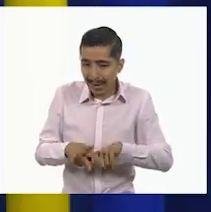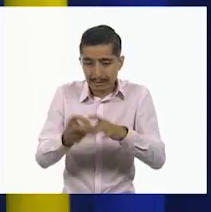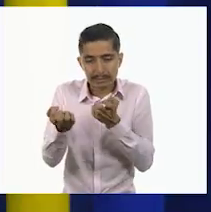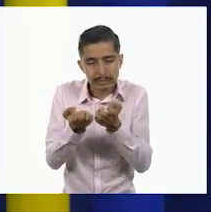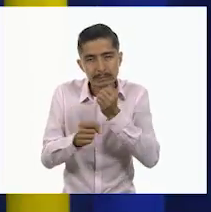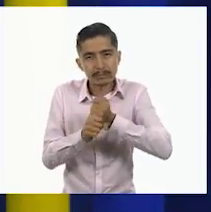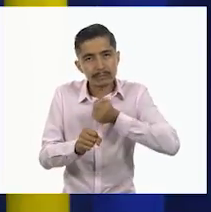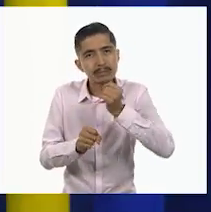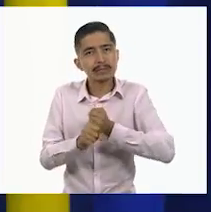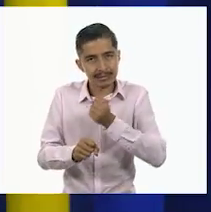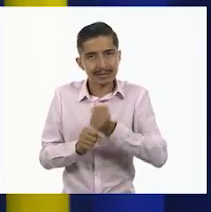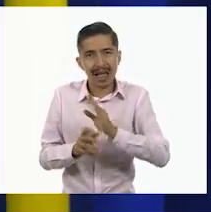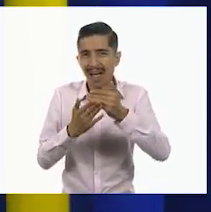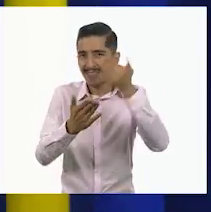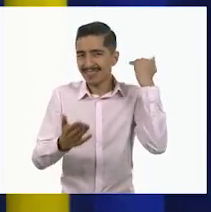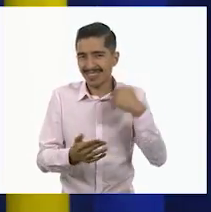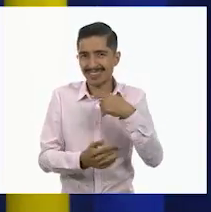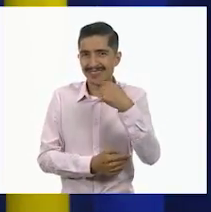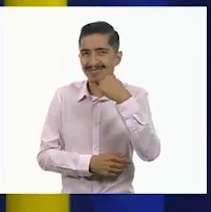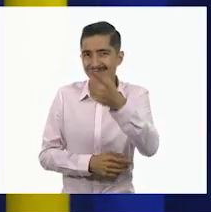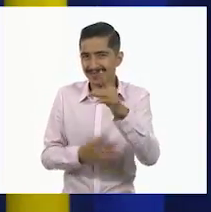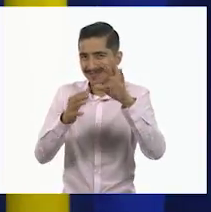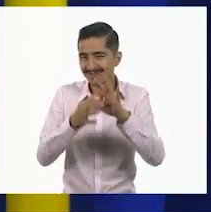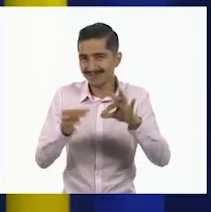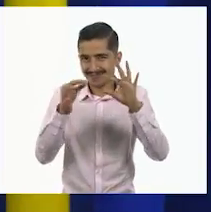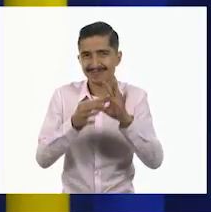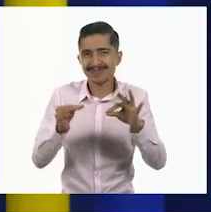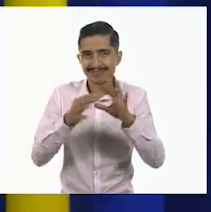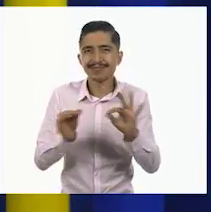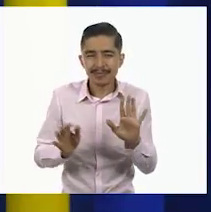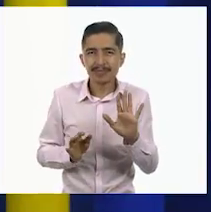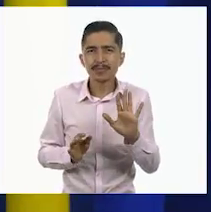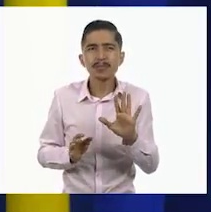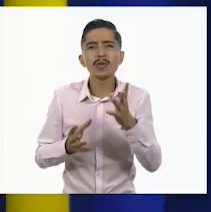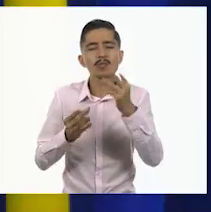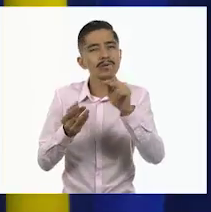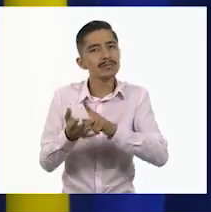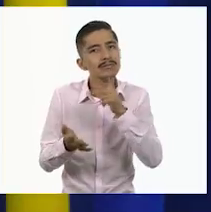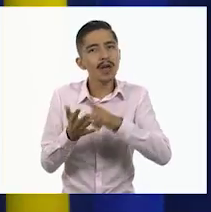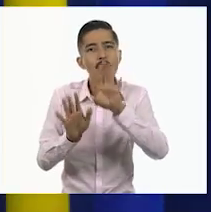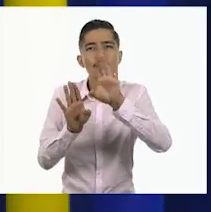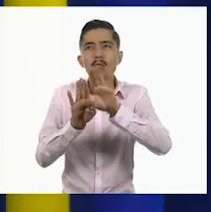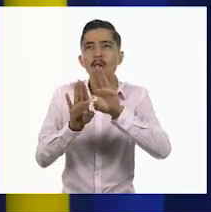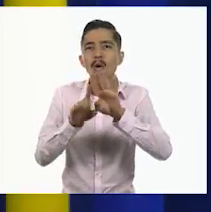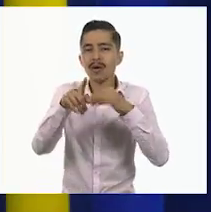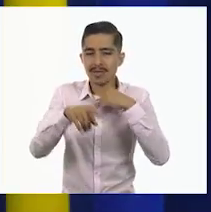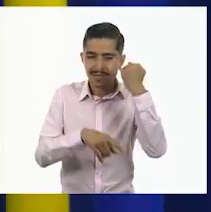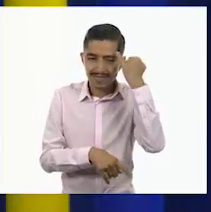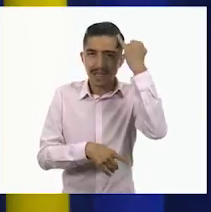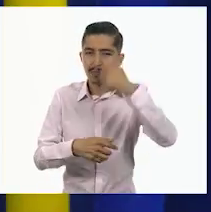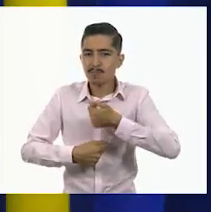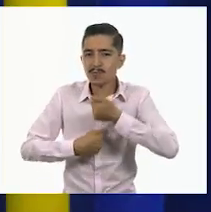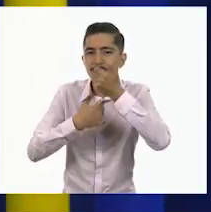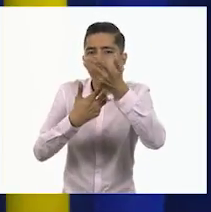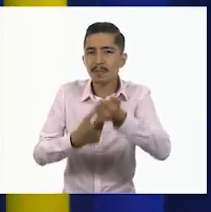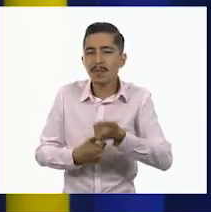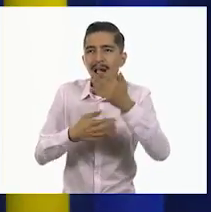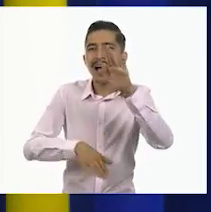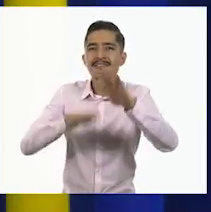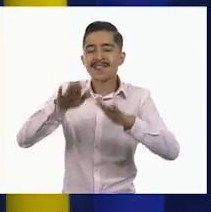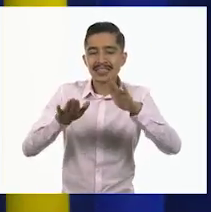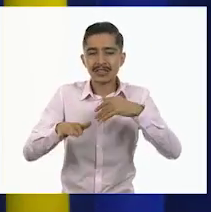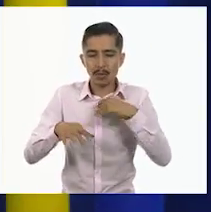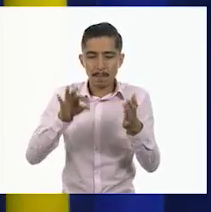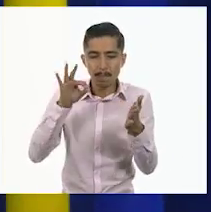la sesión anterior. Porque muchas veces para empezar a expresar mis ideas solamente pongo un punto y no pongo los